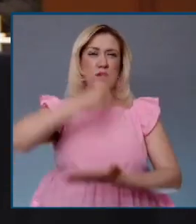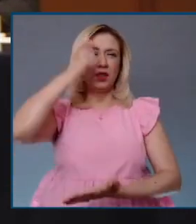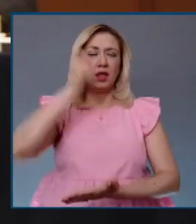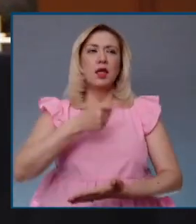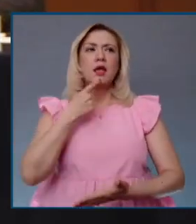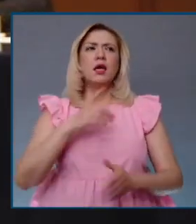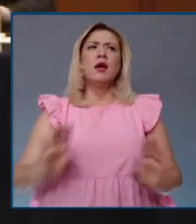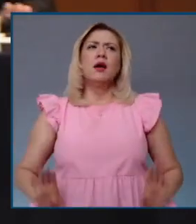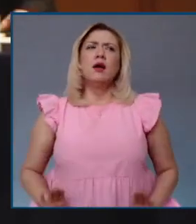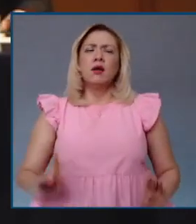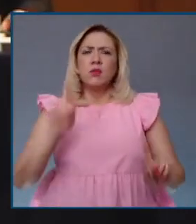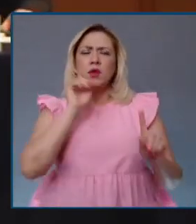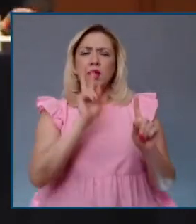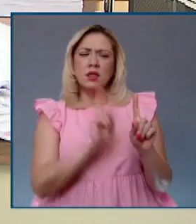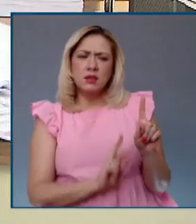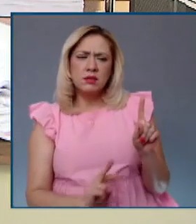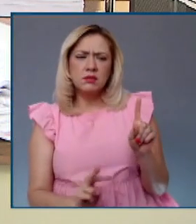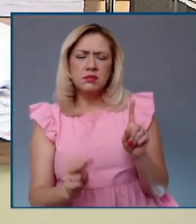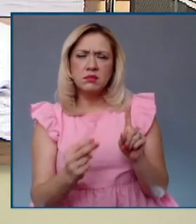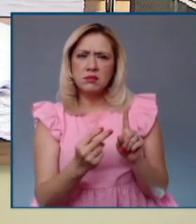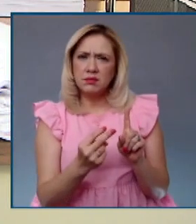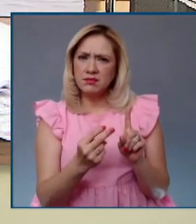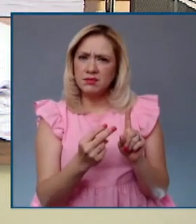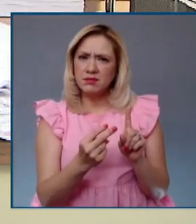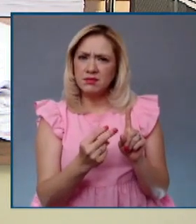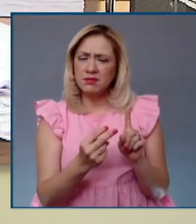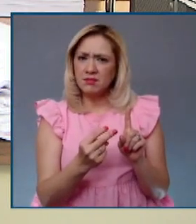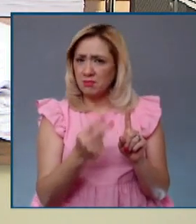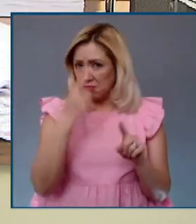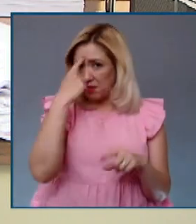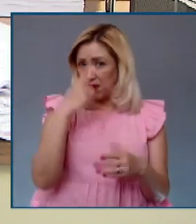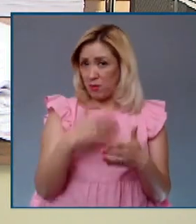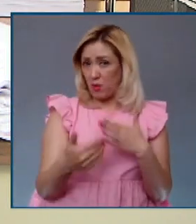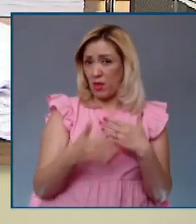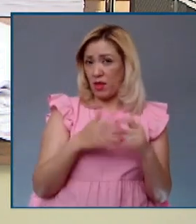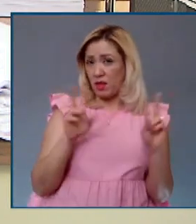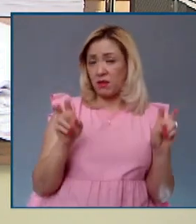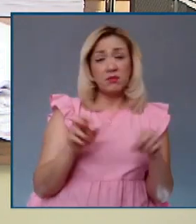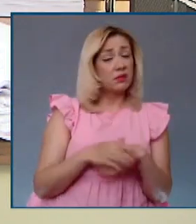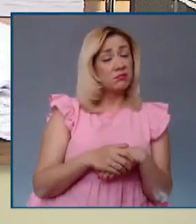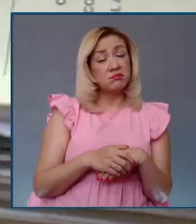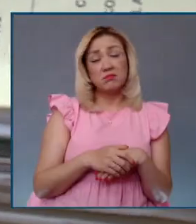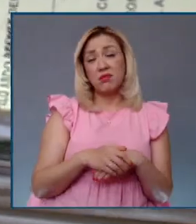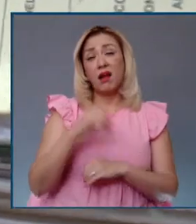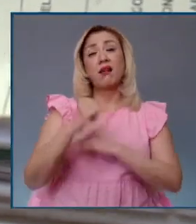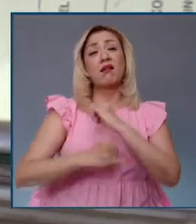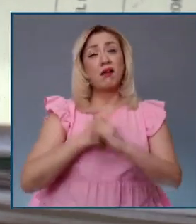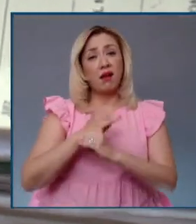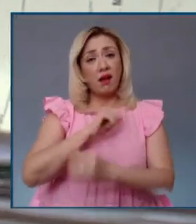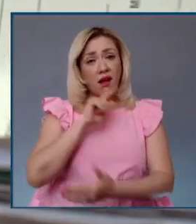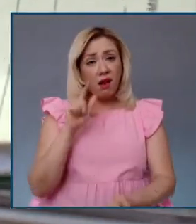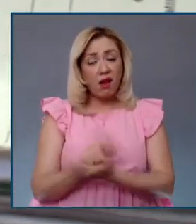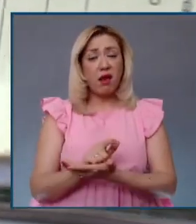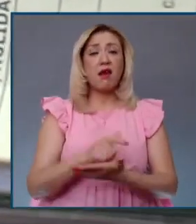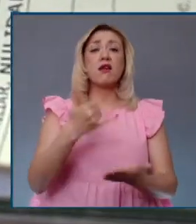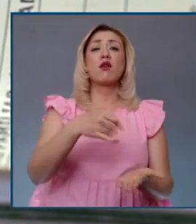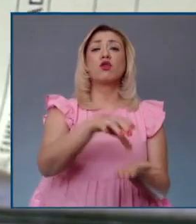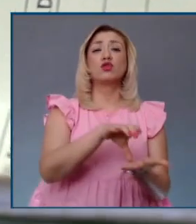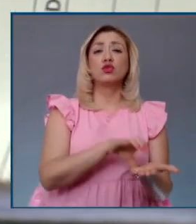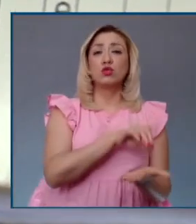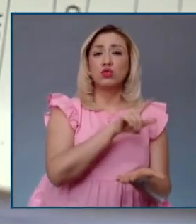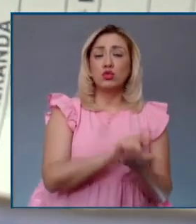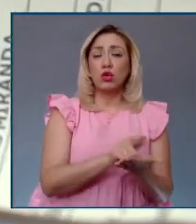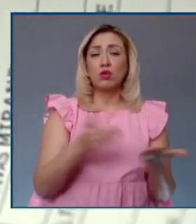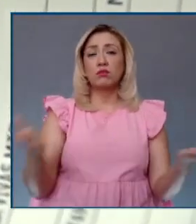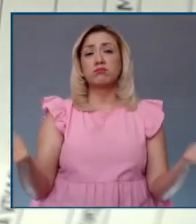moda, sino una obligación que se desprende de tratados internacionales y de disposiciones constitucionales, por lo que los impartidores